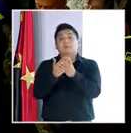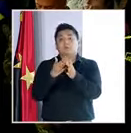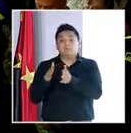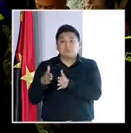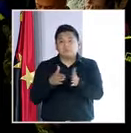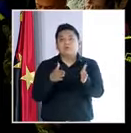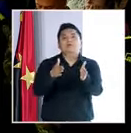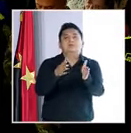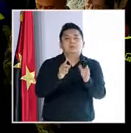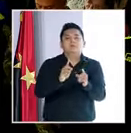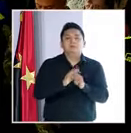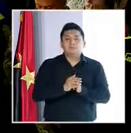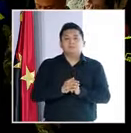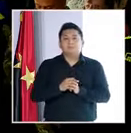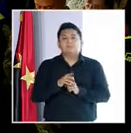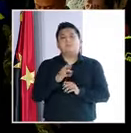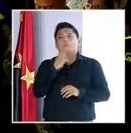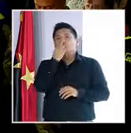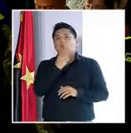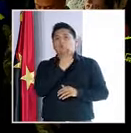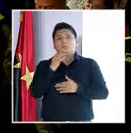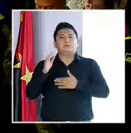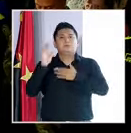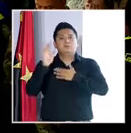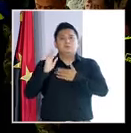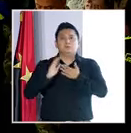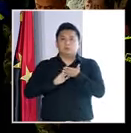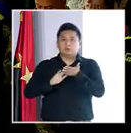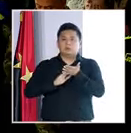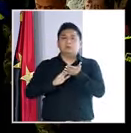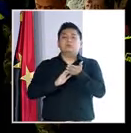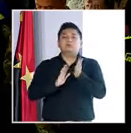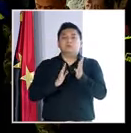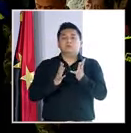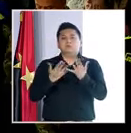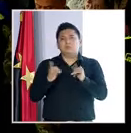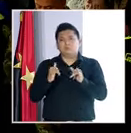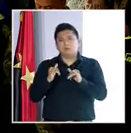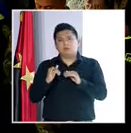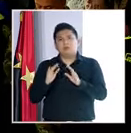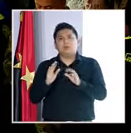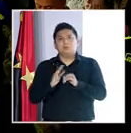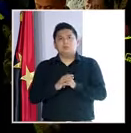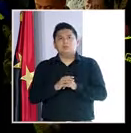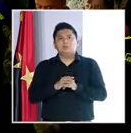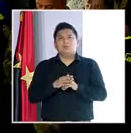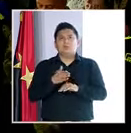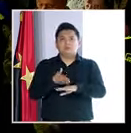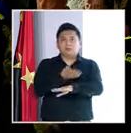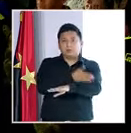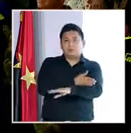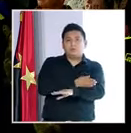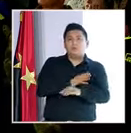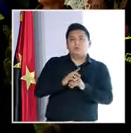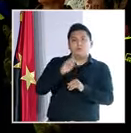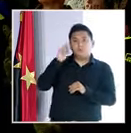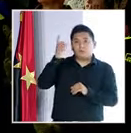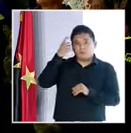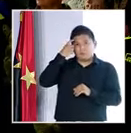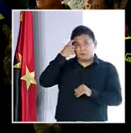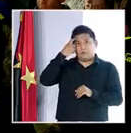además hace parte de los compromisos y las reivindicaciones que suscribió el gobernador William Villamizar con